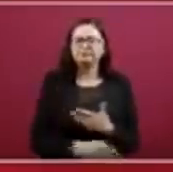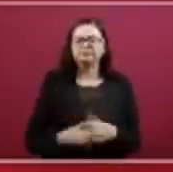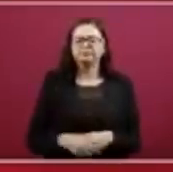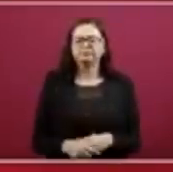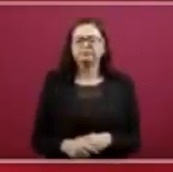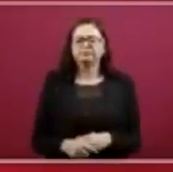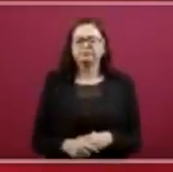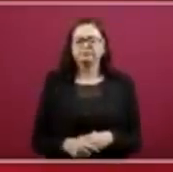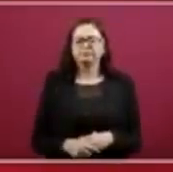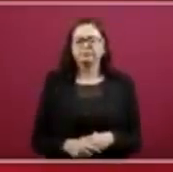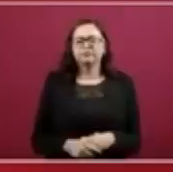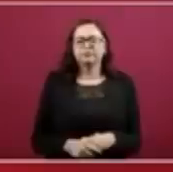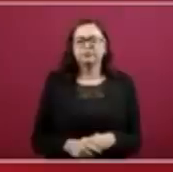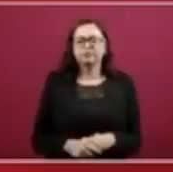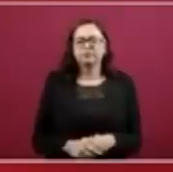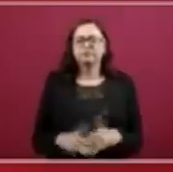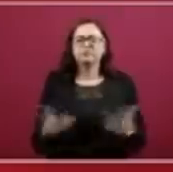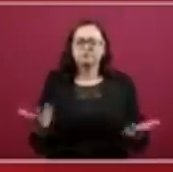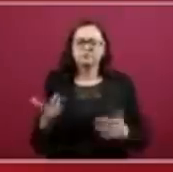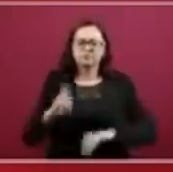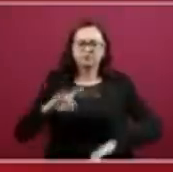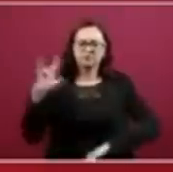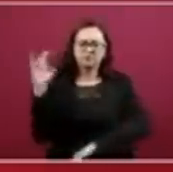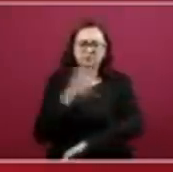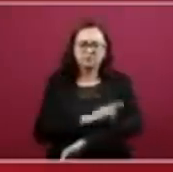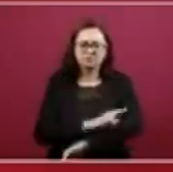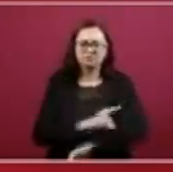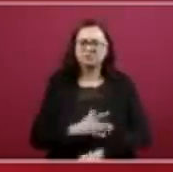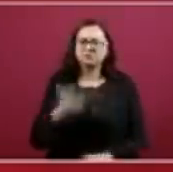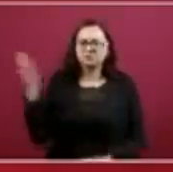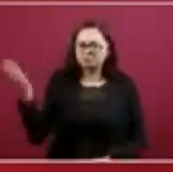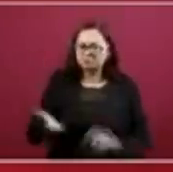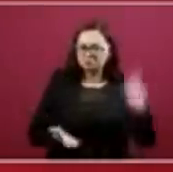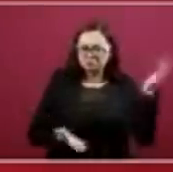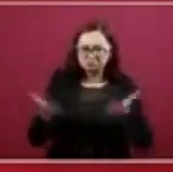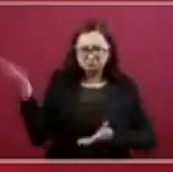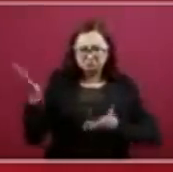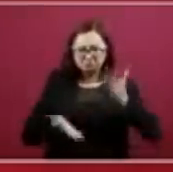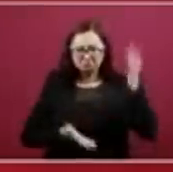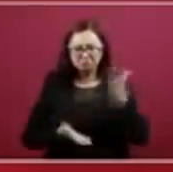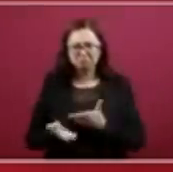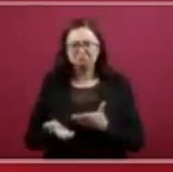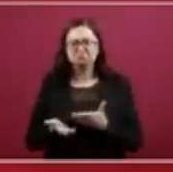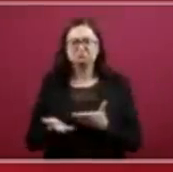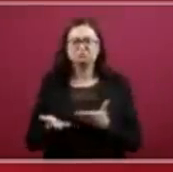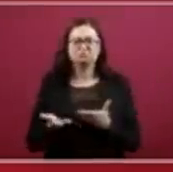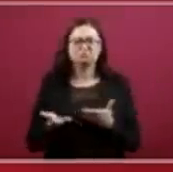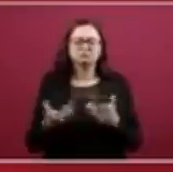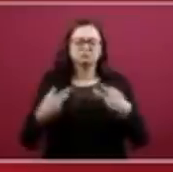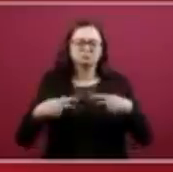y que podamos eficientar, mejorar la entrada de